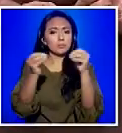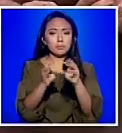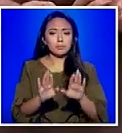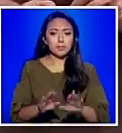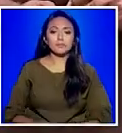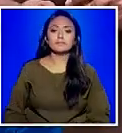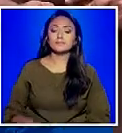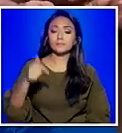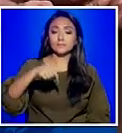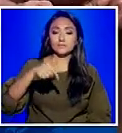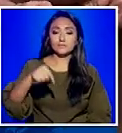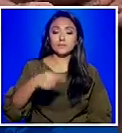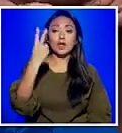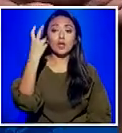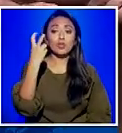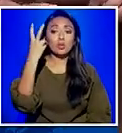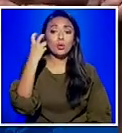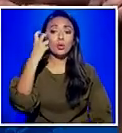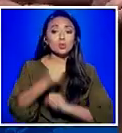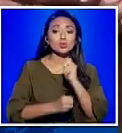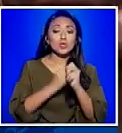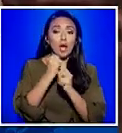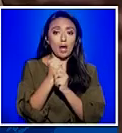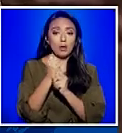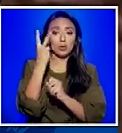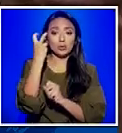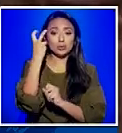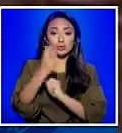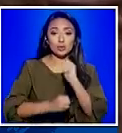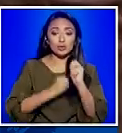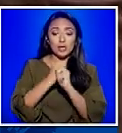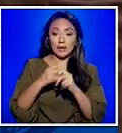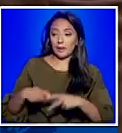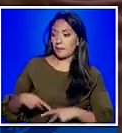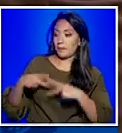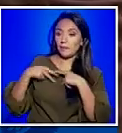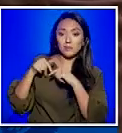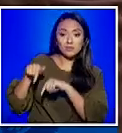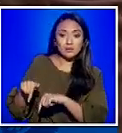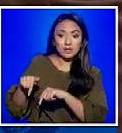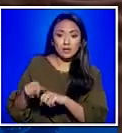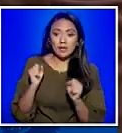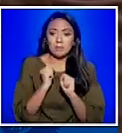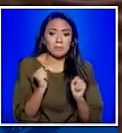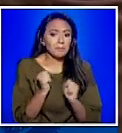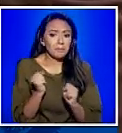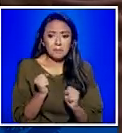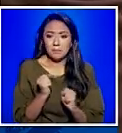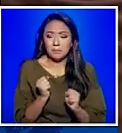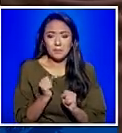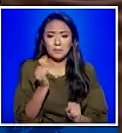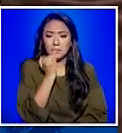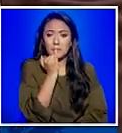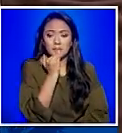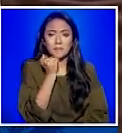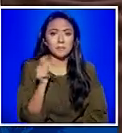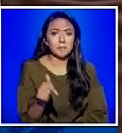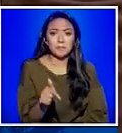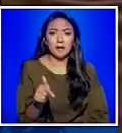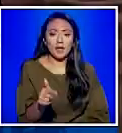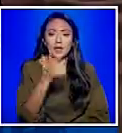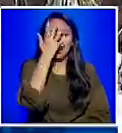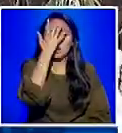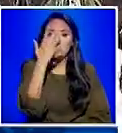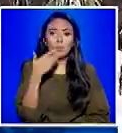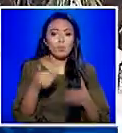Nosotros tenemos ya 12 años desde que venimos y vivimos pues en terrible desconcierto porque